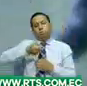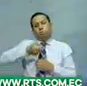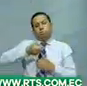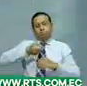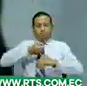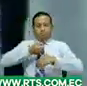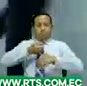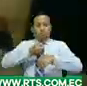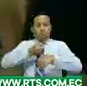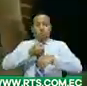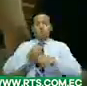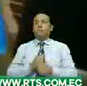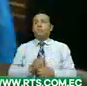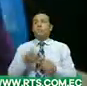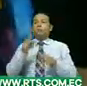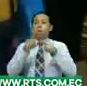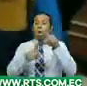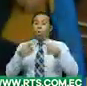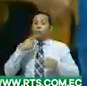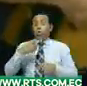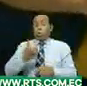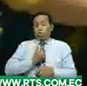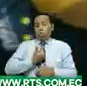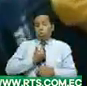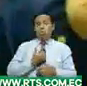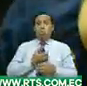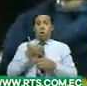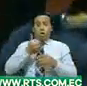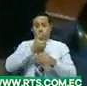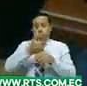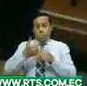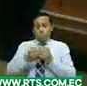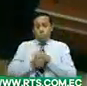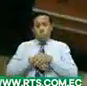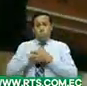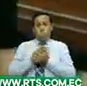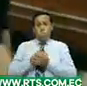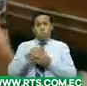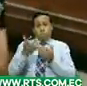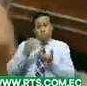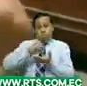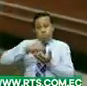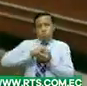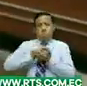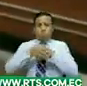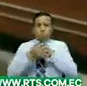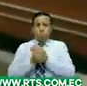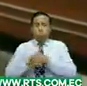Thank you.